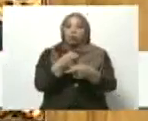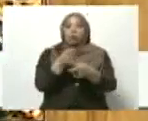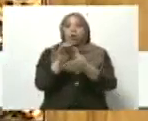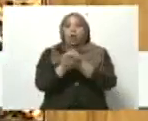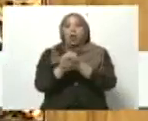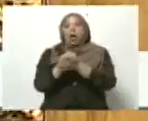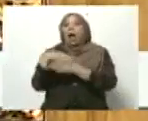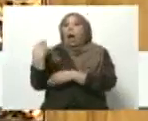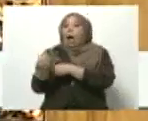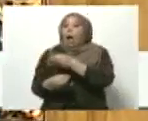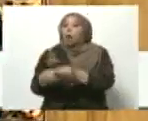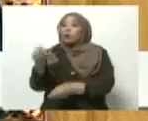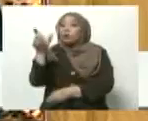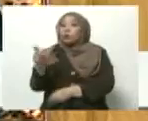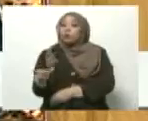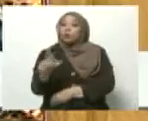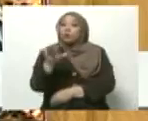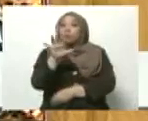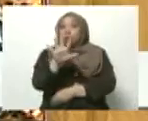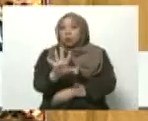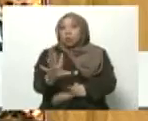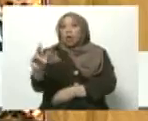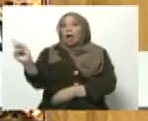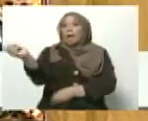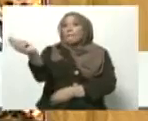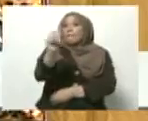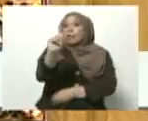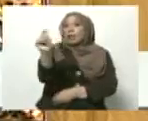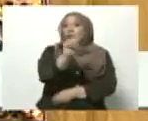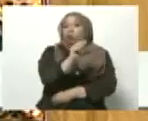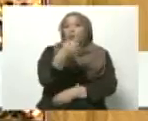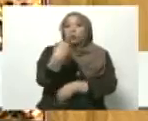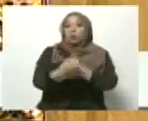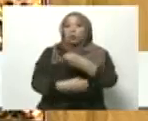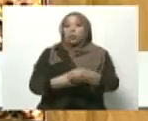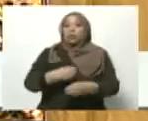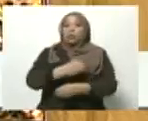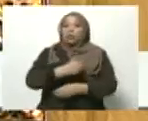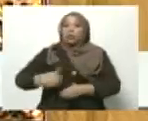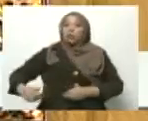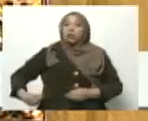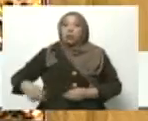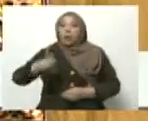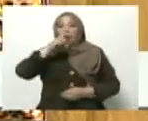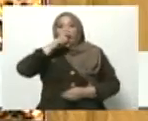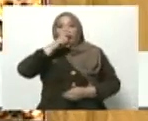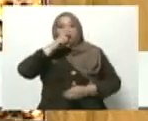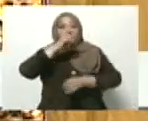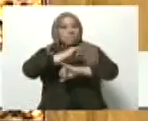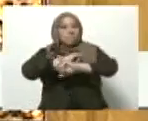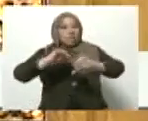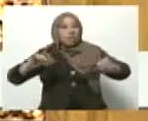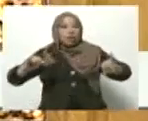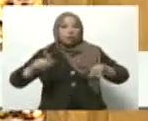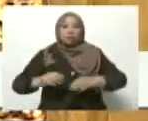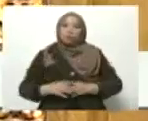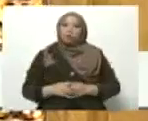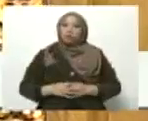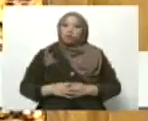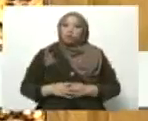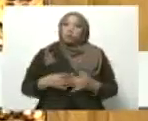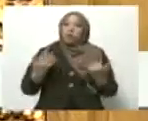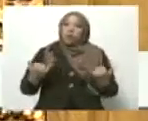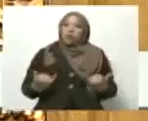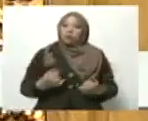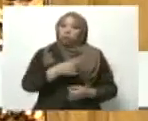hazlo. Tengo 5 veces pidiendo que se deshagan de Maduro y no lo hacen. Hazlo. Y ahí empezó, ahora sí en